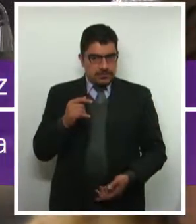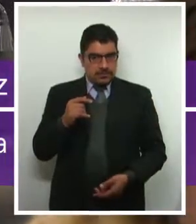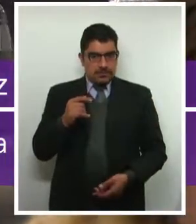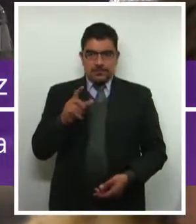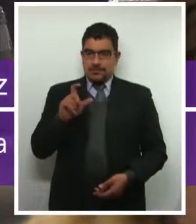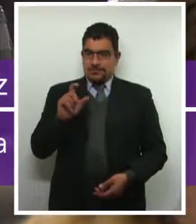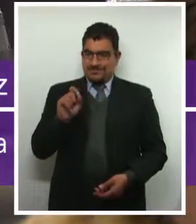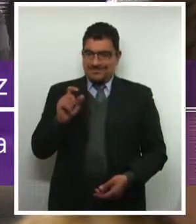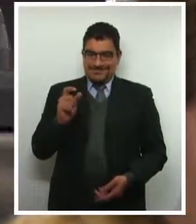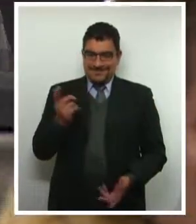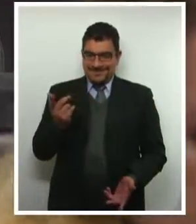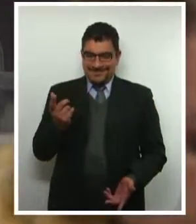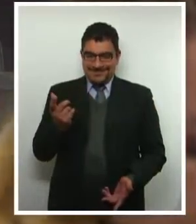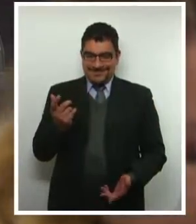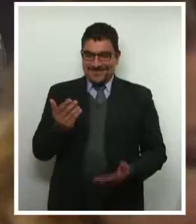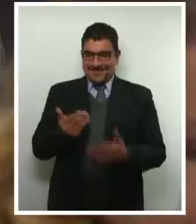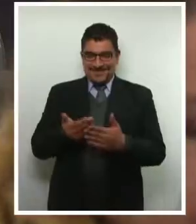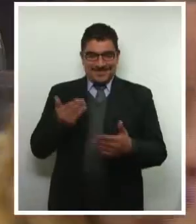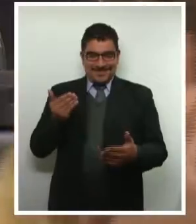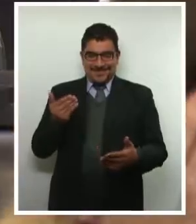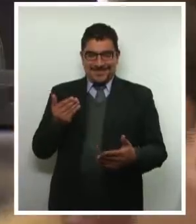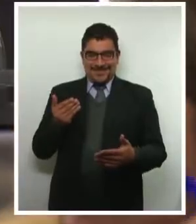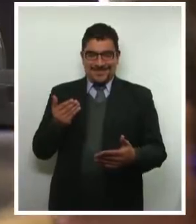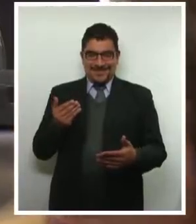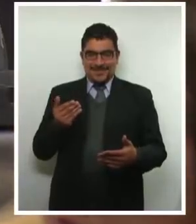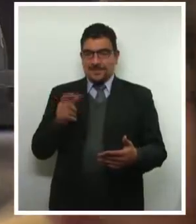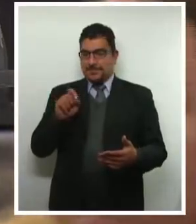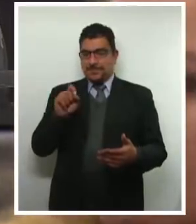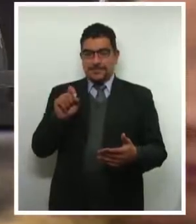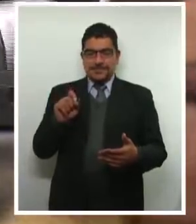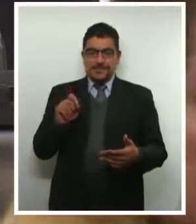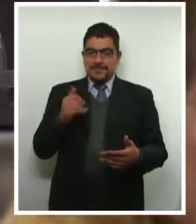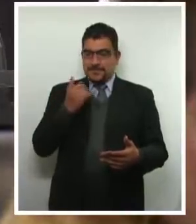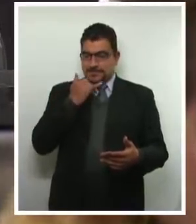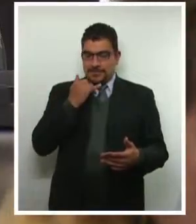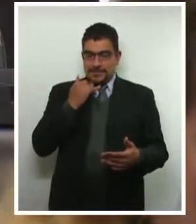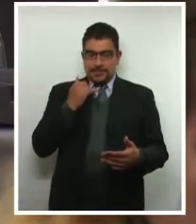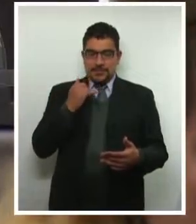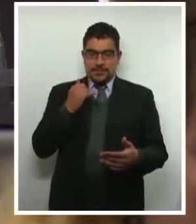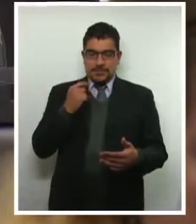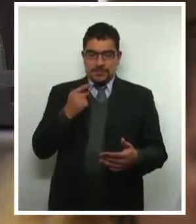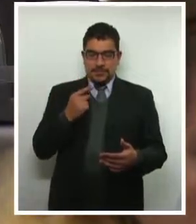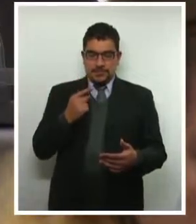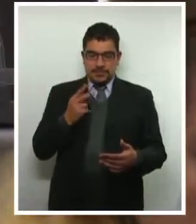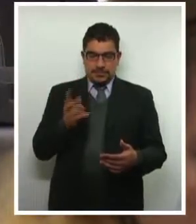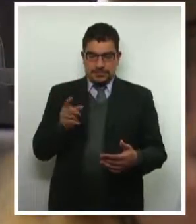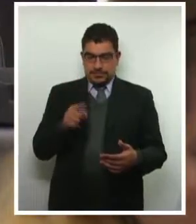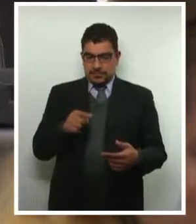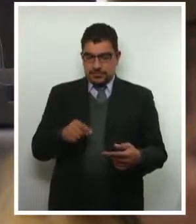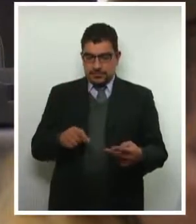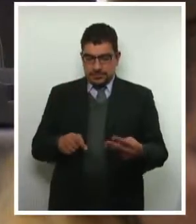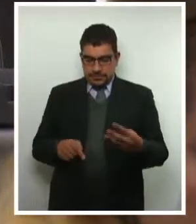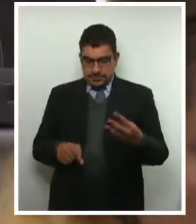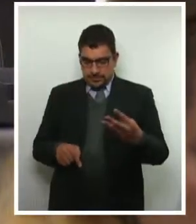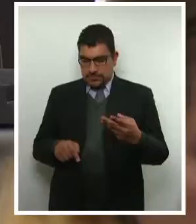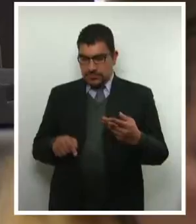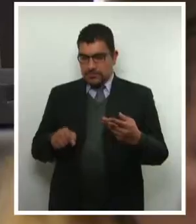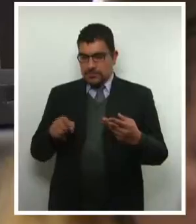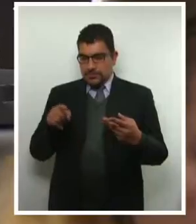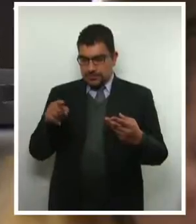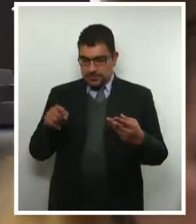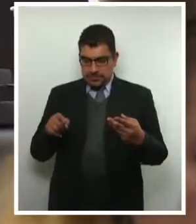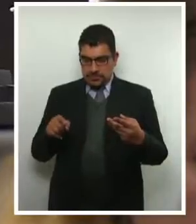perdón, antes que el 20, el 1, 2, 3, 4, 5, 6, 7, 8,